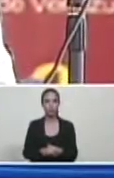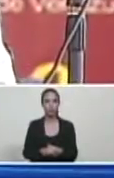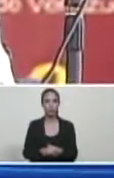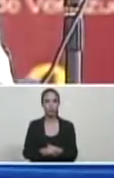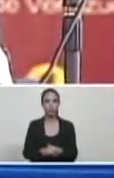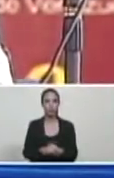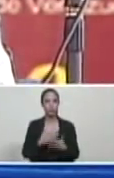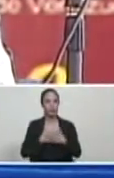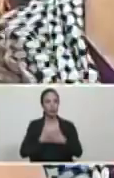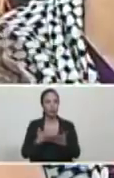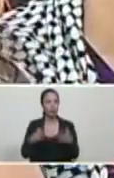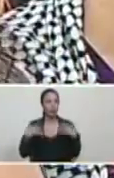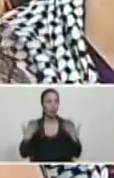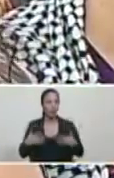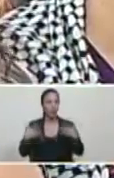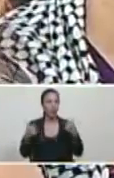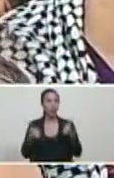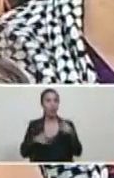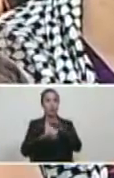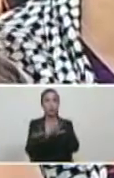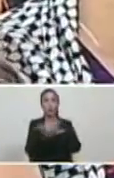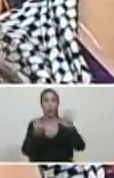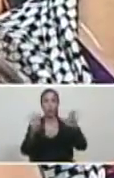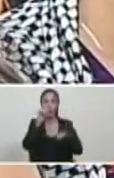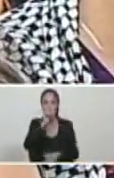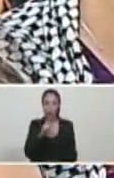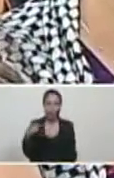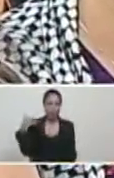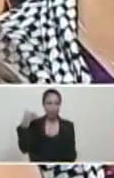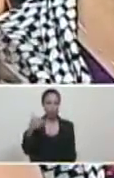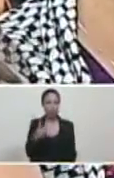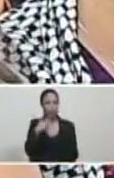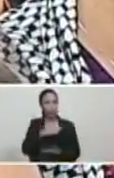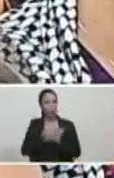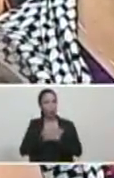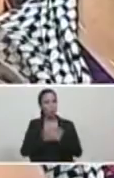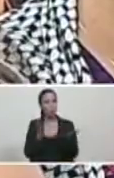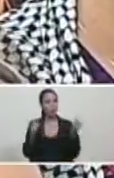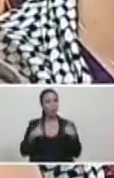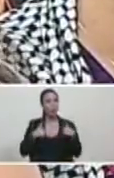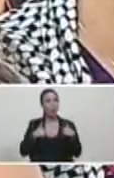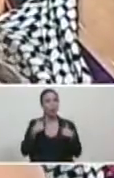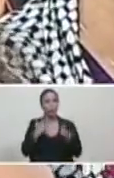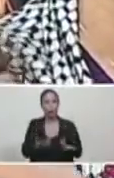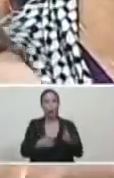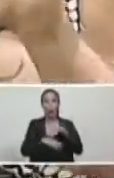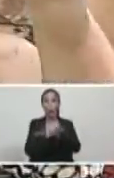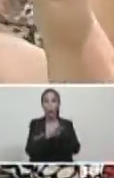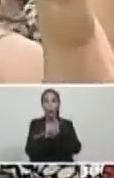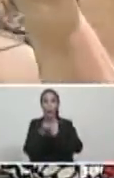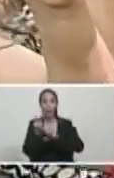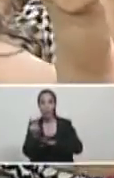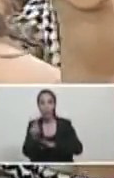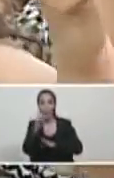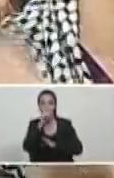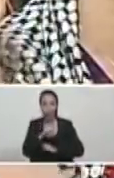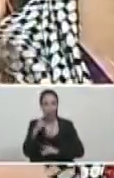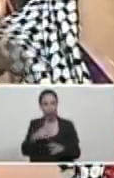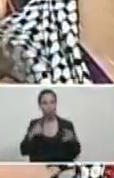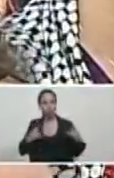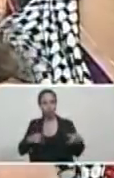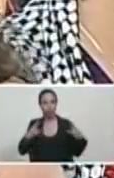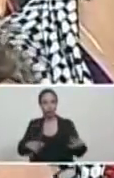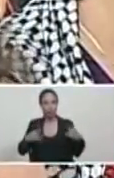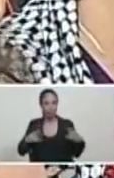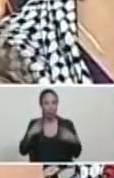que estamos muy contentos. En estos 59 años me encantó mucho y me encanta haberle dedicado 42 al rock, y que tú estuviste en primera